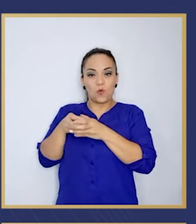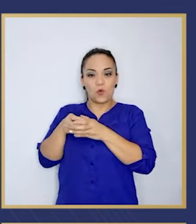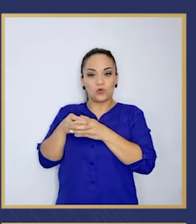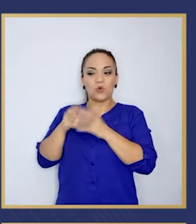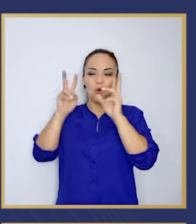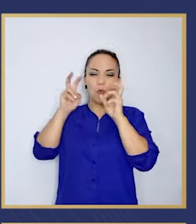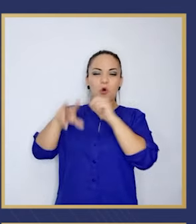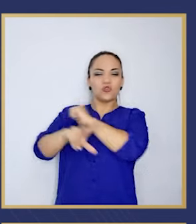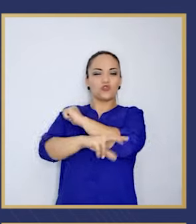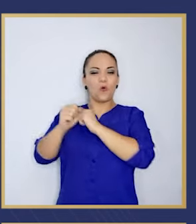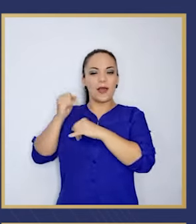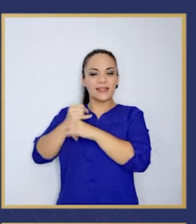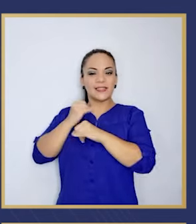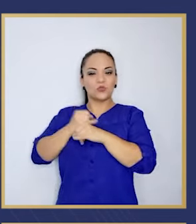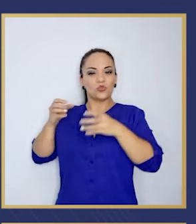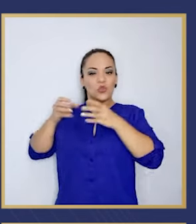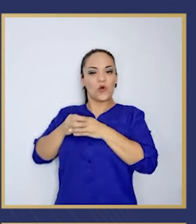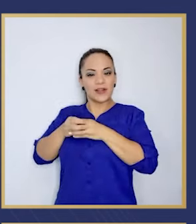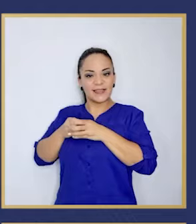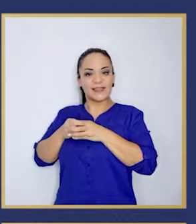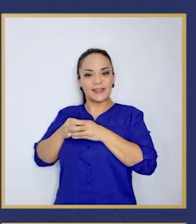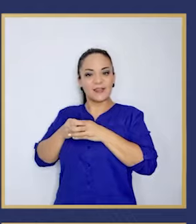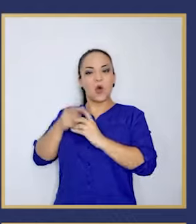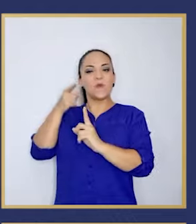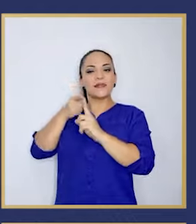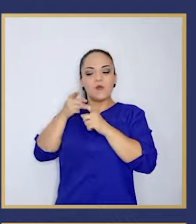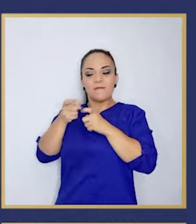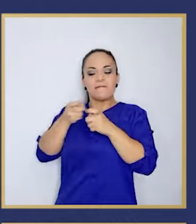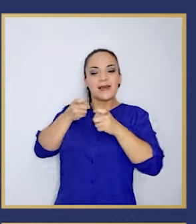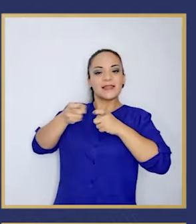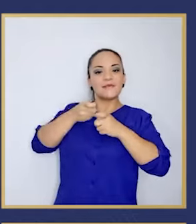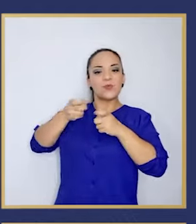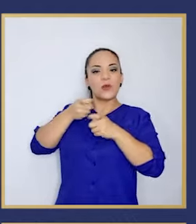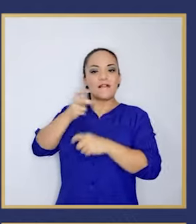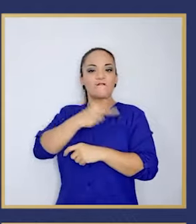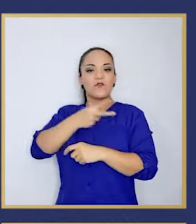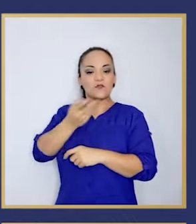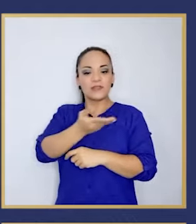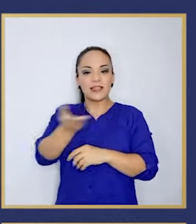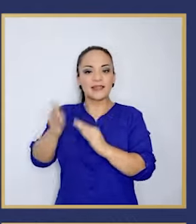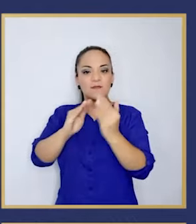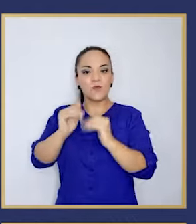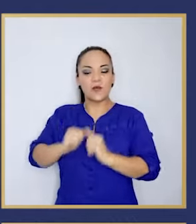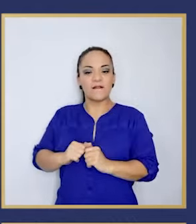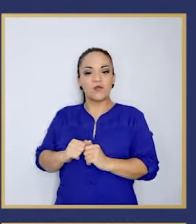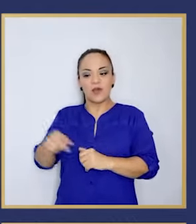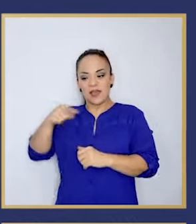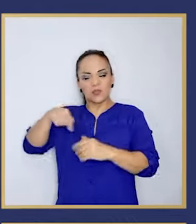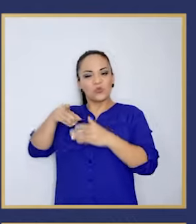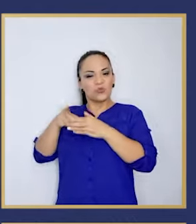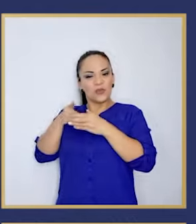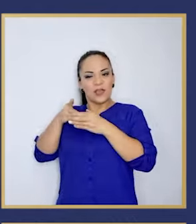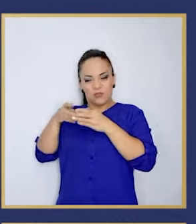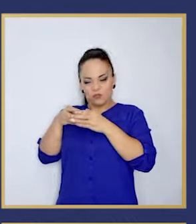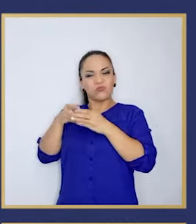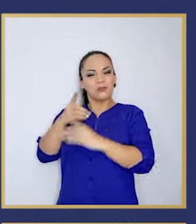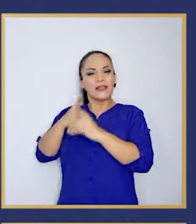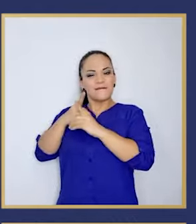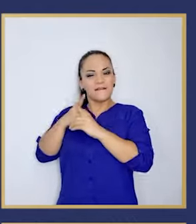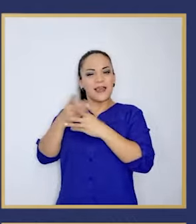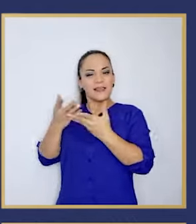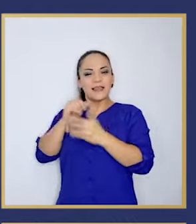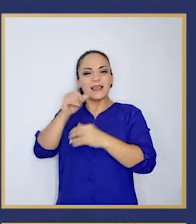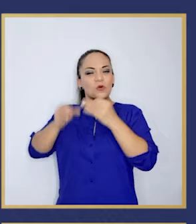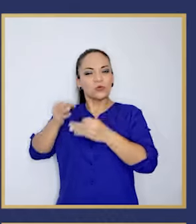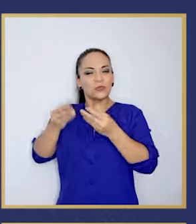las instituciones para manipular la voluntad popular defiendan lo que es a